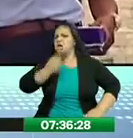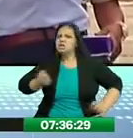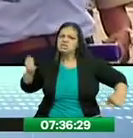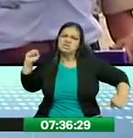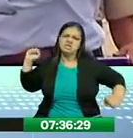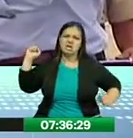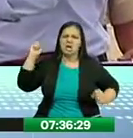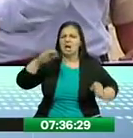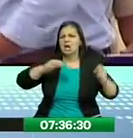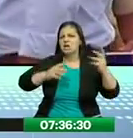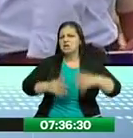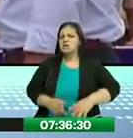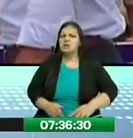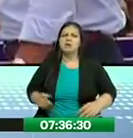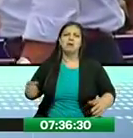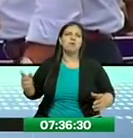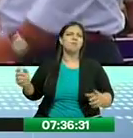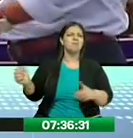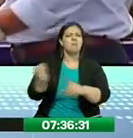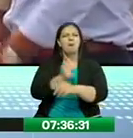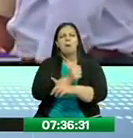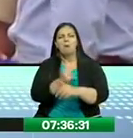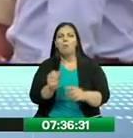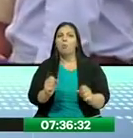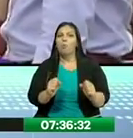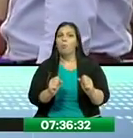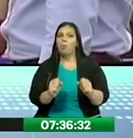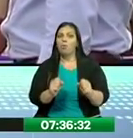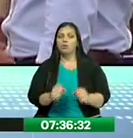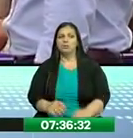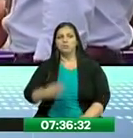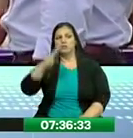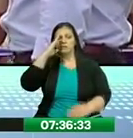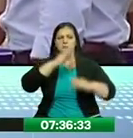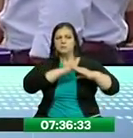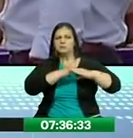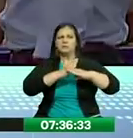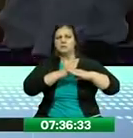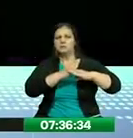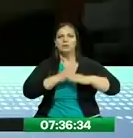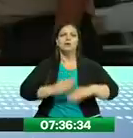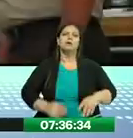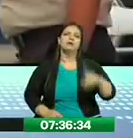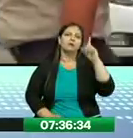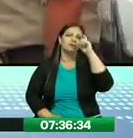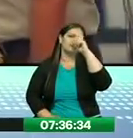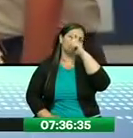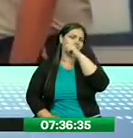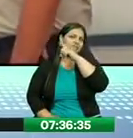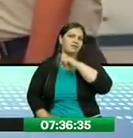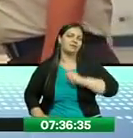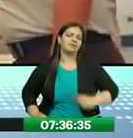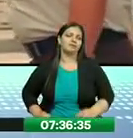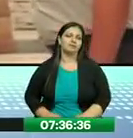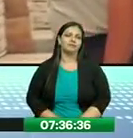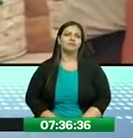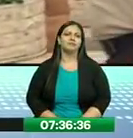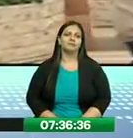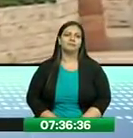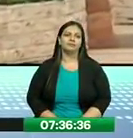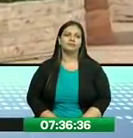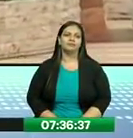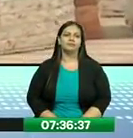toda la tranquilidad del caso en un momento duro y difícil como el que le ha tocado vivir al país y del cual